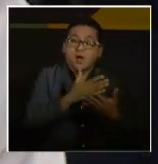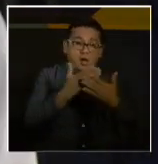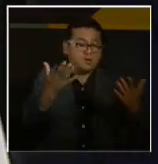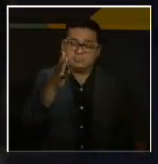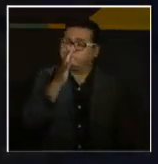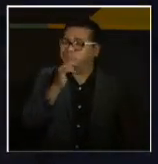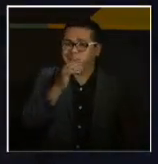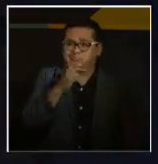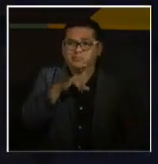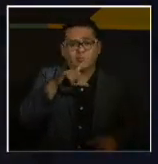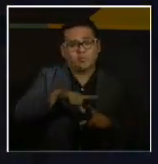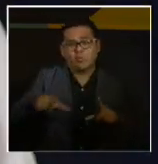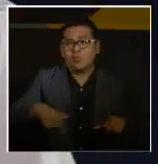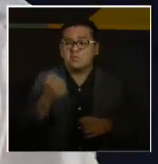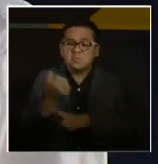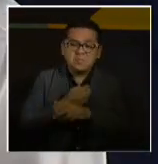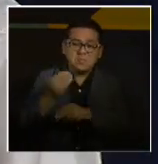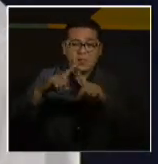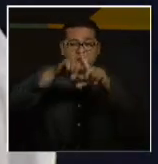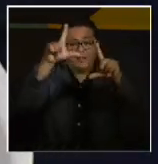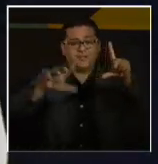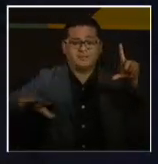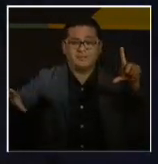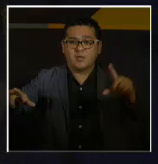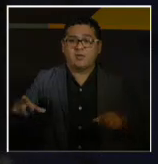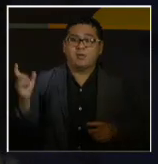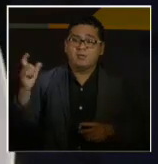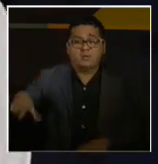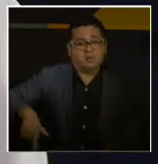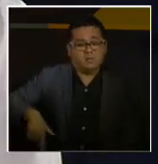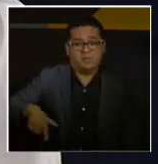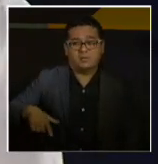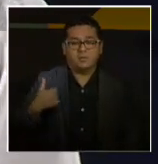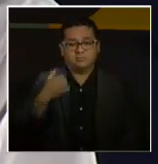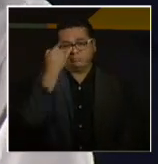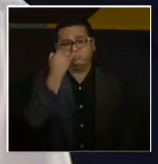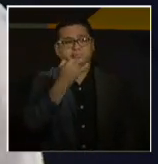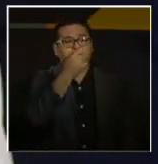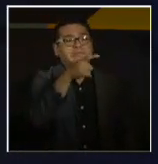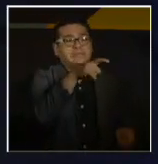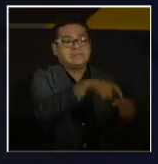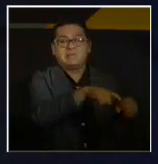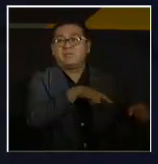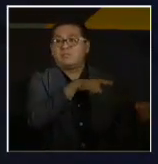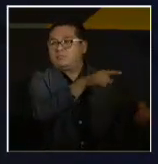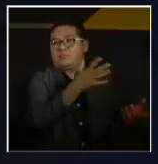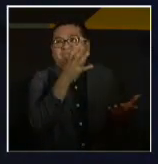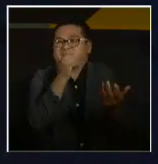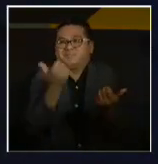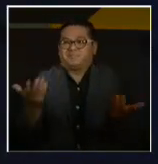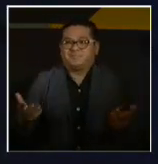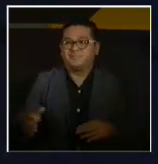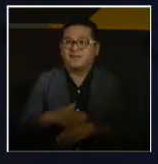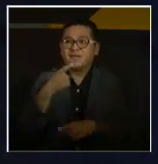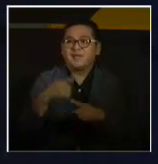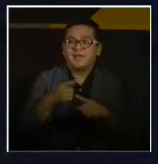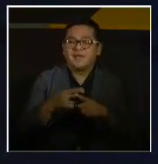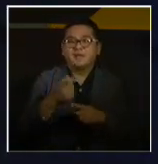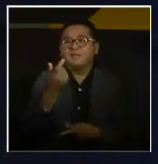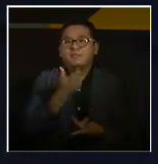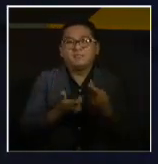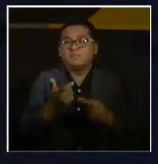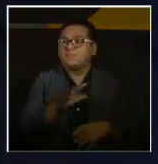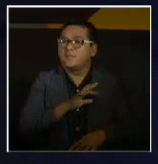puede ser que en un país con todos los problemas que tenemos el gobernador siga siendo el jefe de quien lo va a auditar y por otro lado que también tenga un